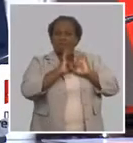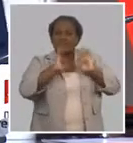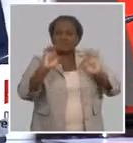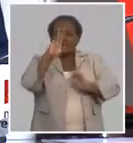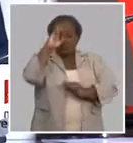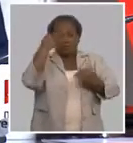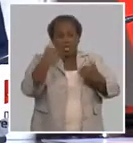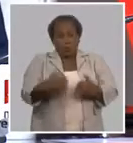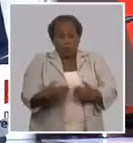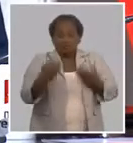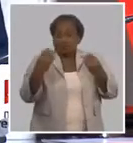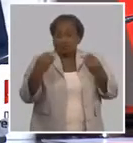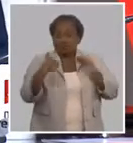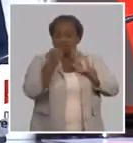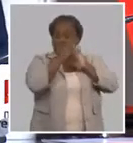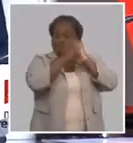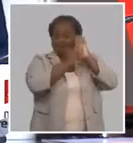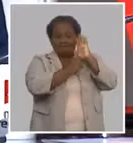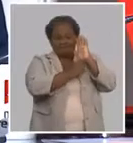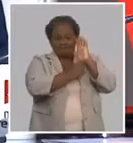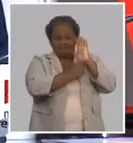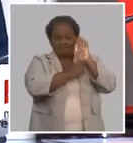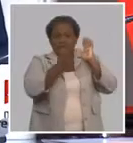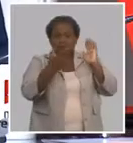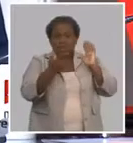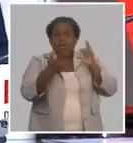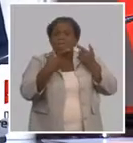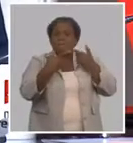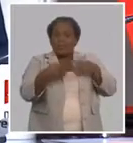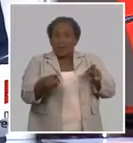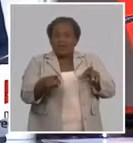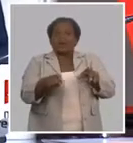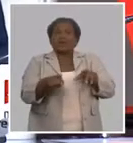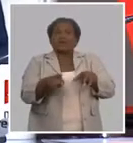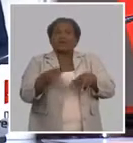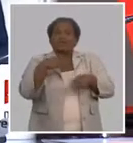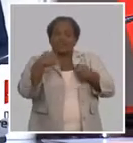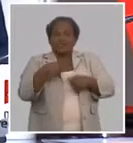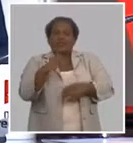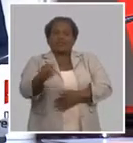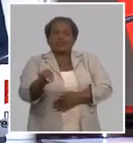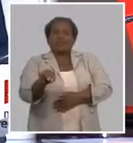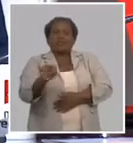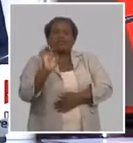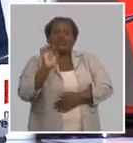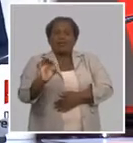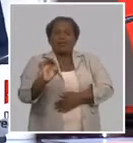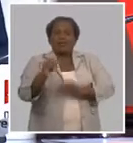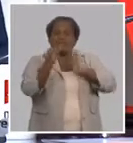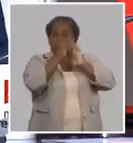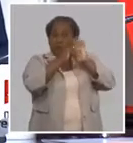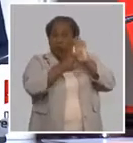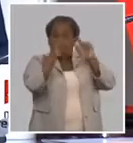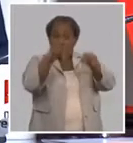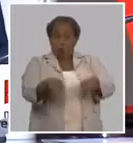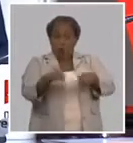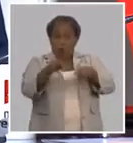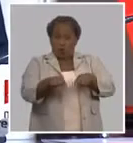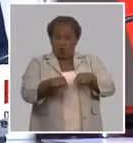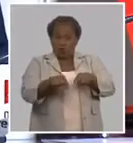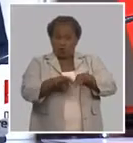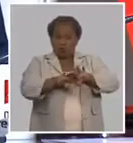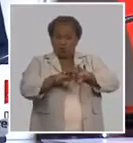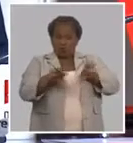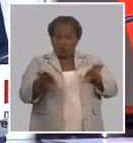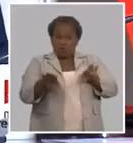de salud pública sin embargo hay que reconocer que el protocolo que hoy se ha establecido